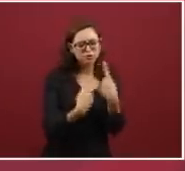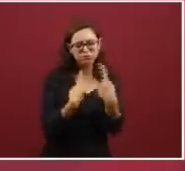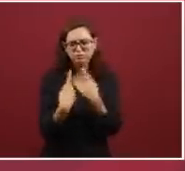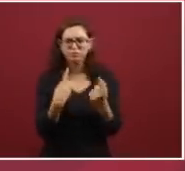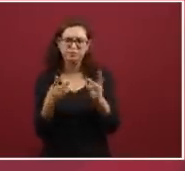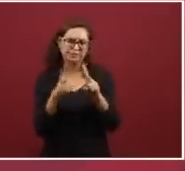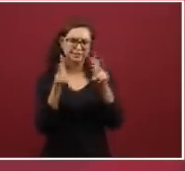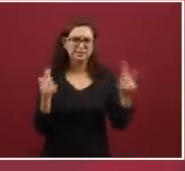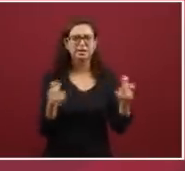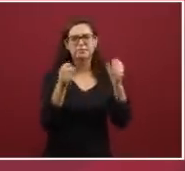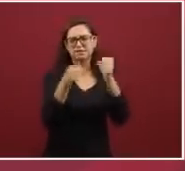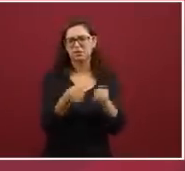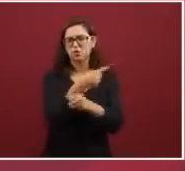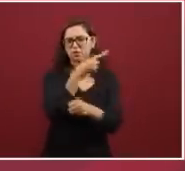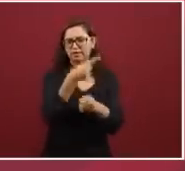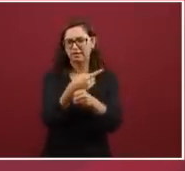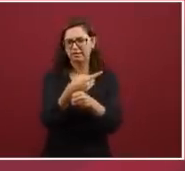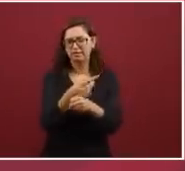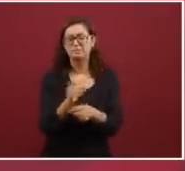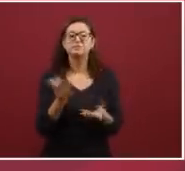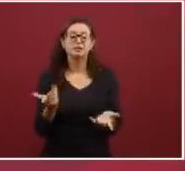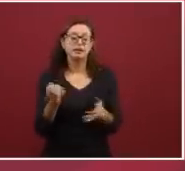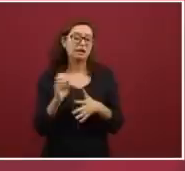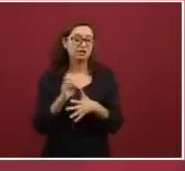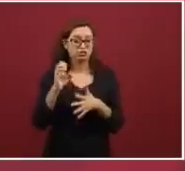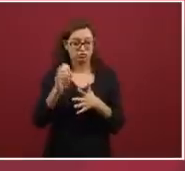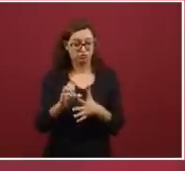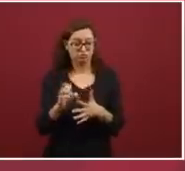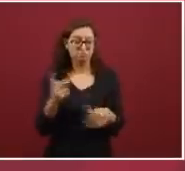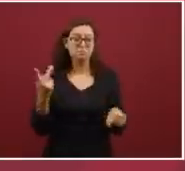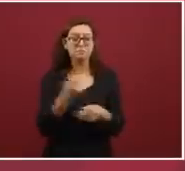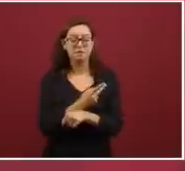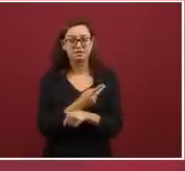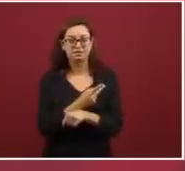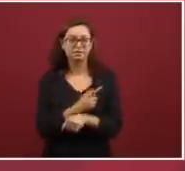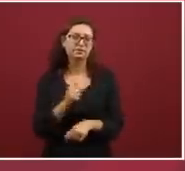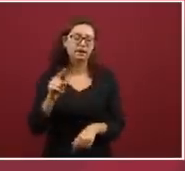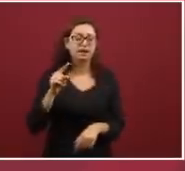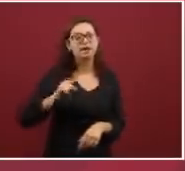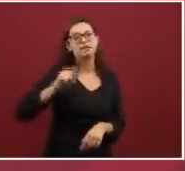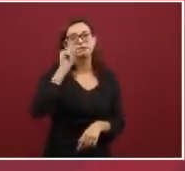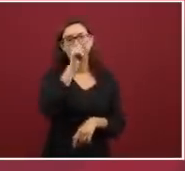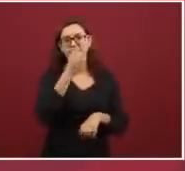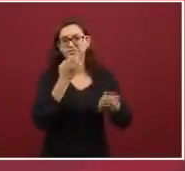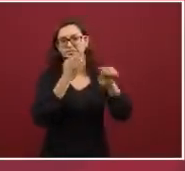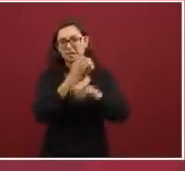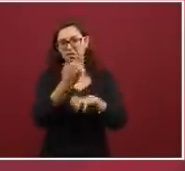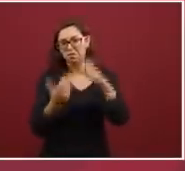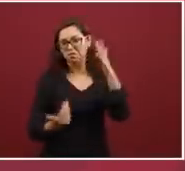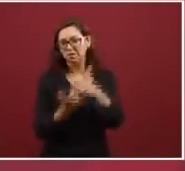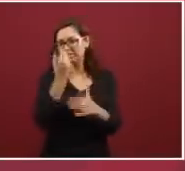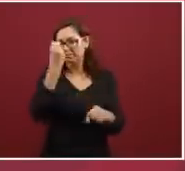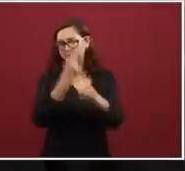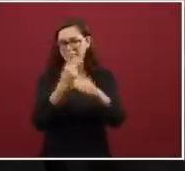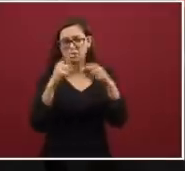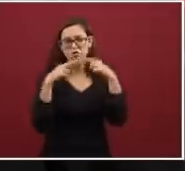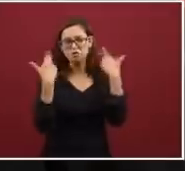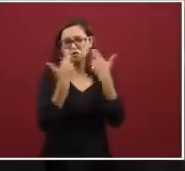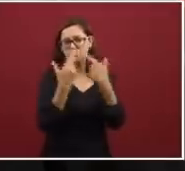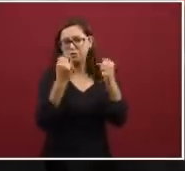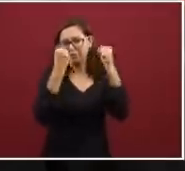un estado, se hace la conferencia ahí mismo.